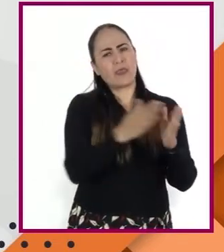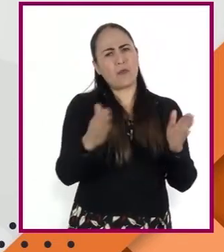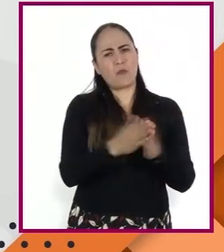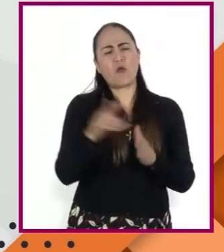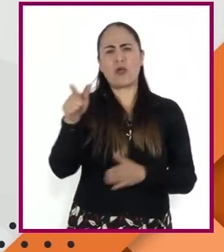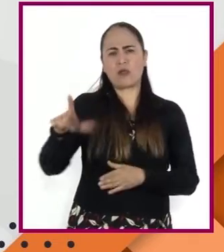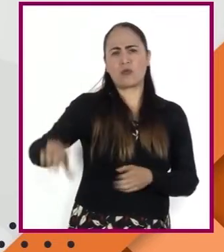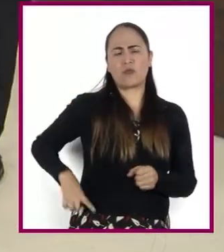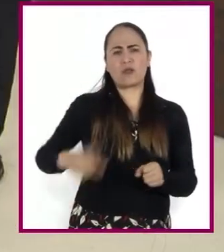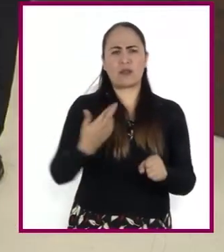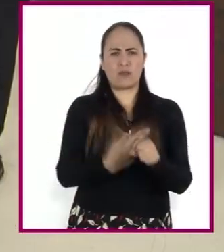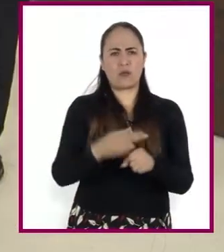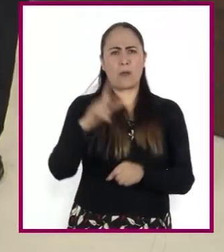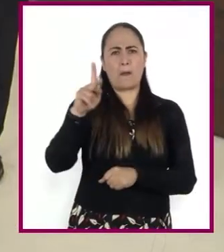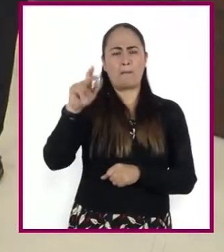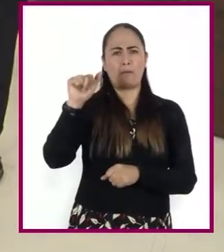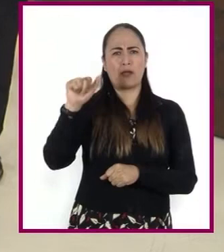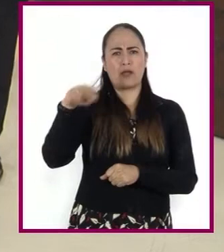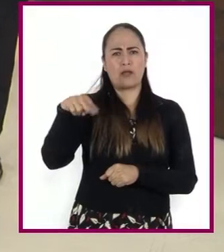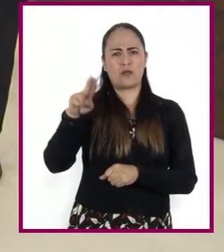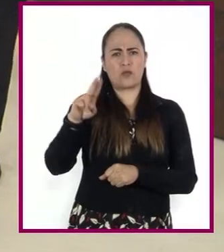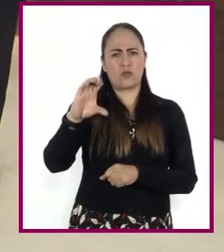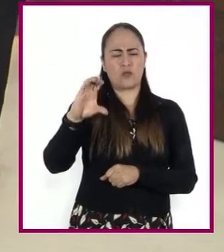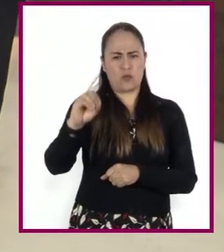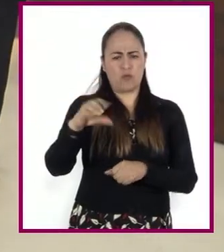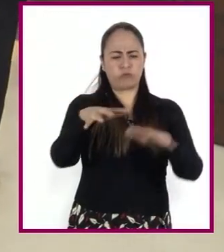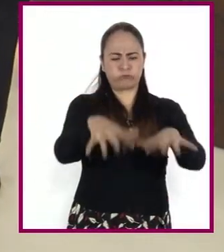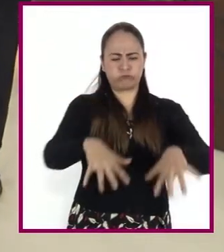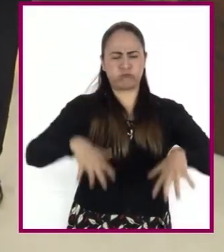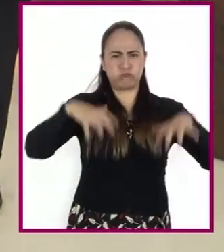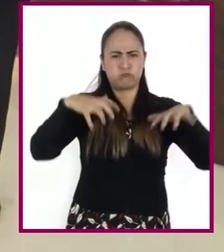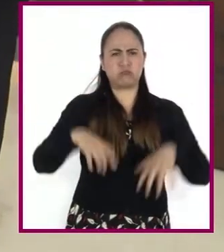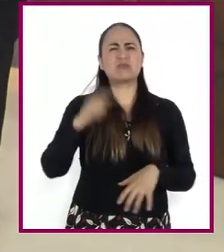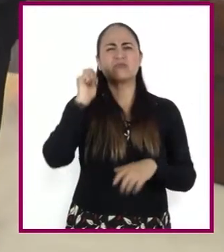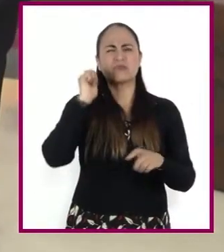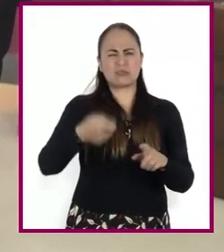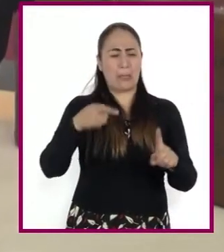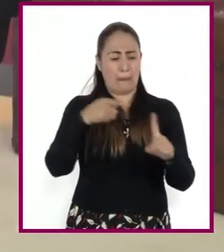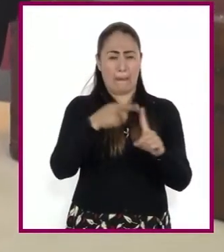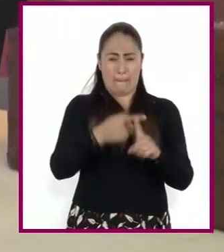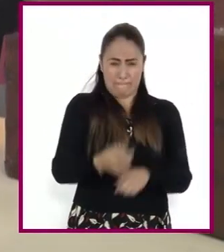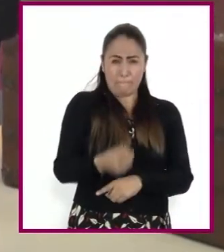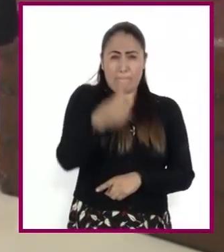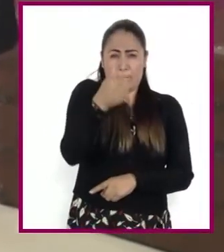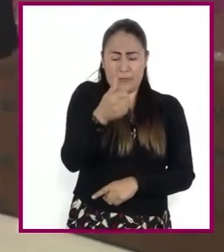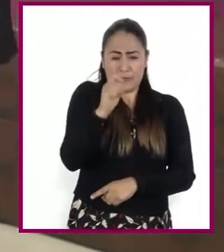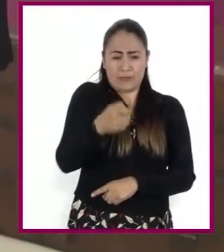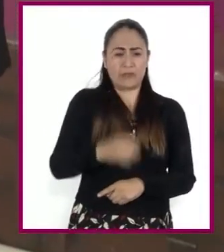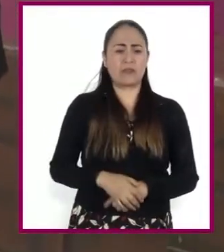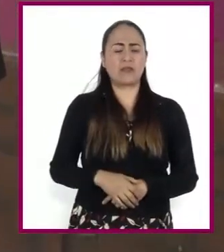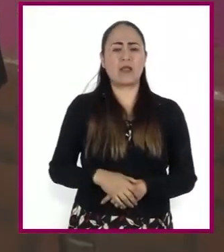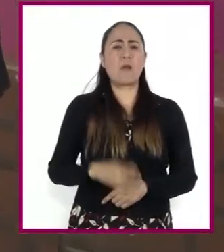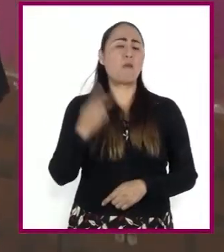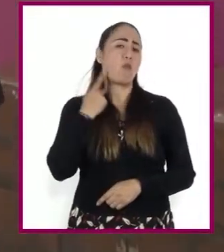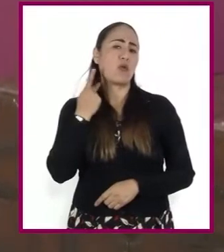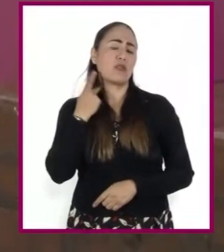a cargo del gobierno fue Marcos de Aguilar, del 1 de agosto de 1526 al 1 de marzo